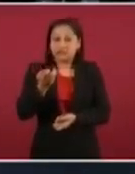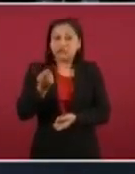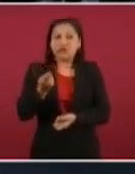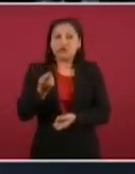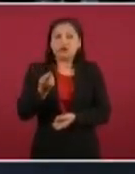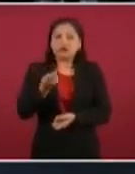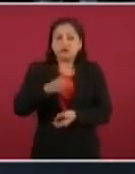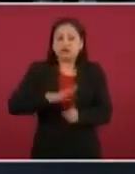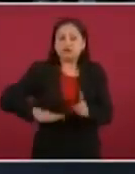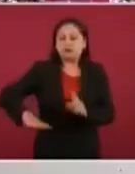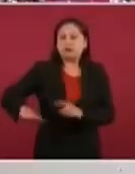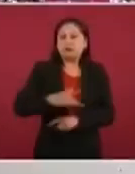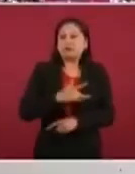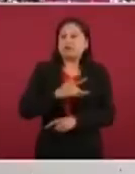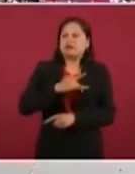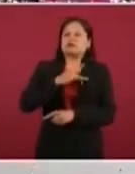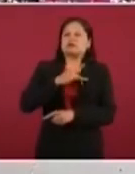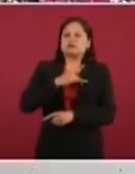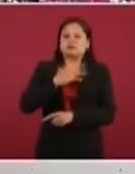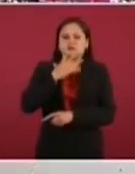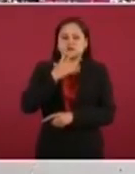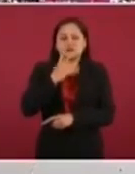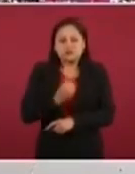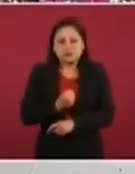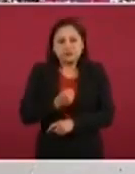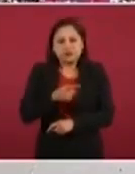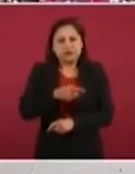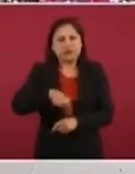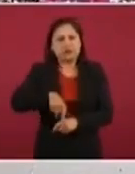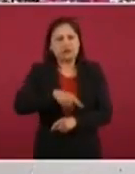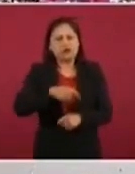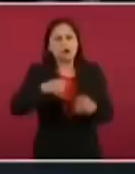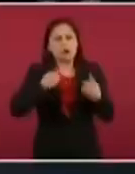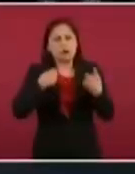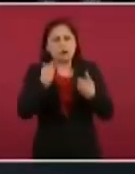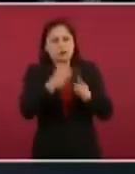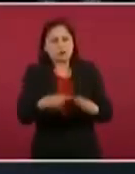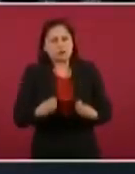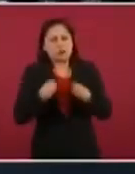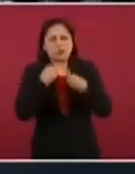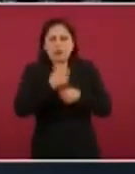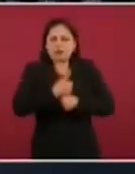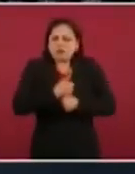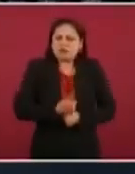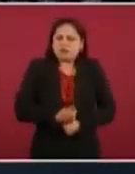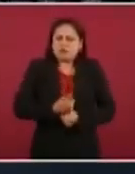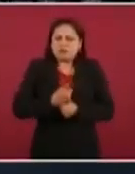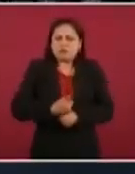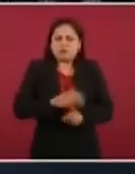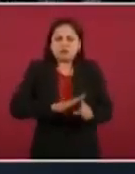dolor el sufrimiento para los jóvenes para sus familias